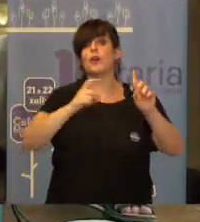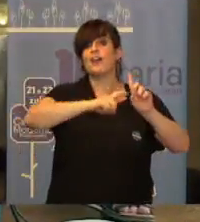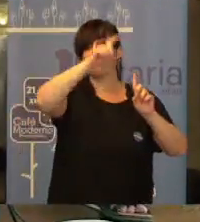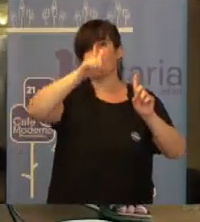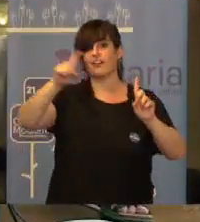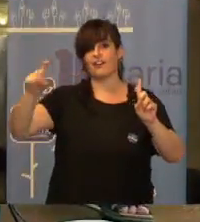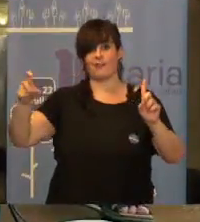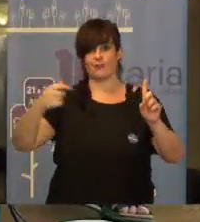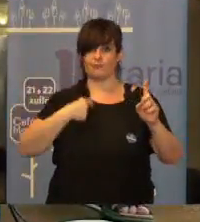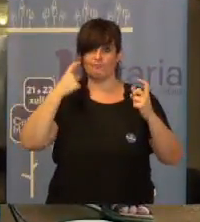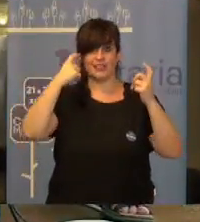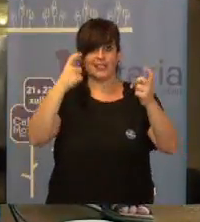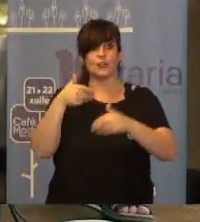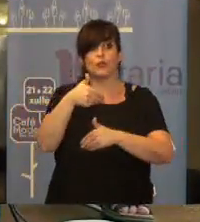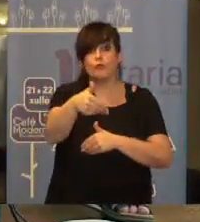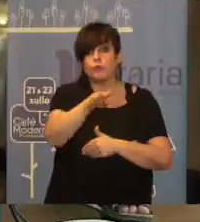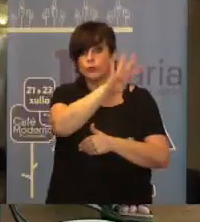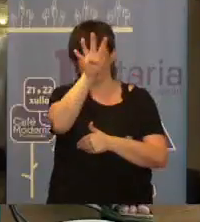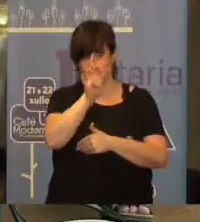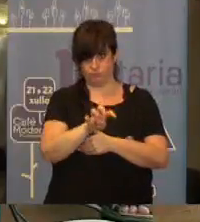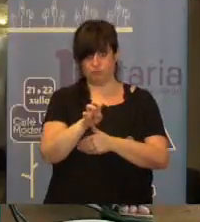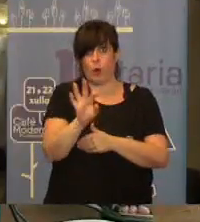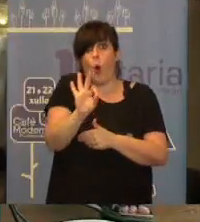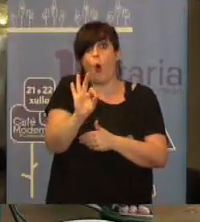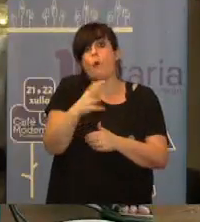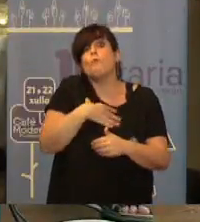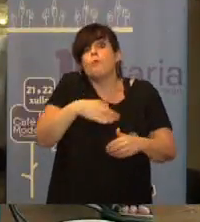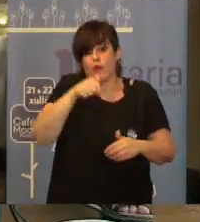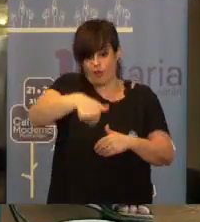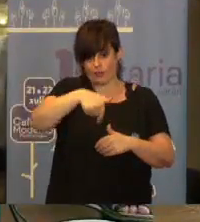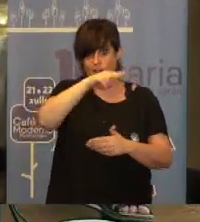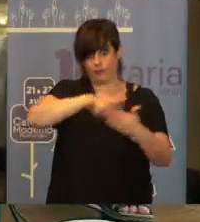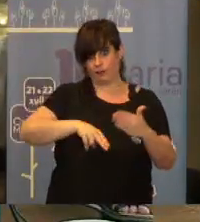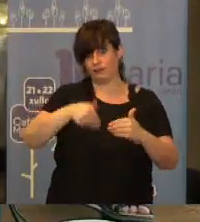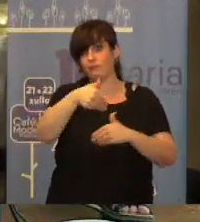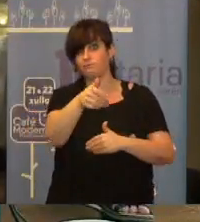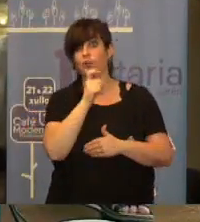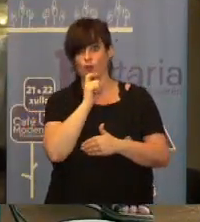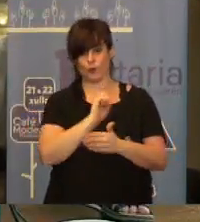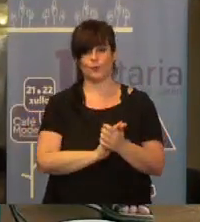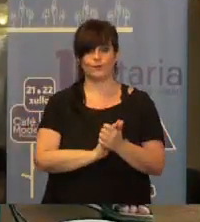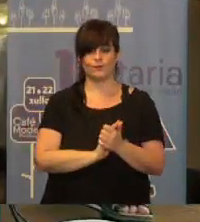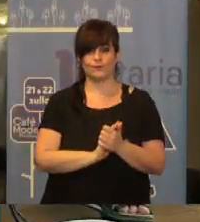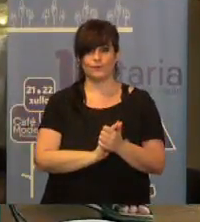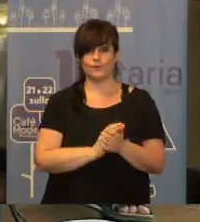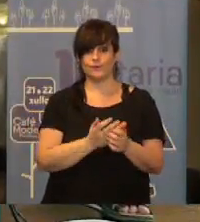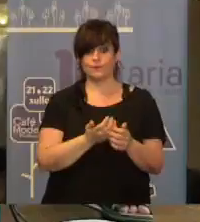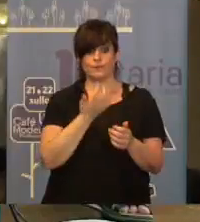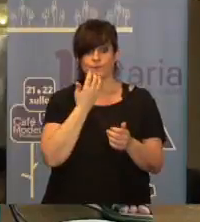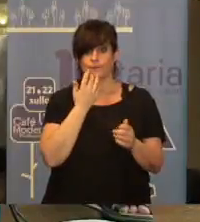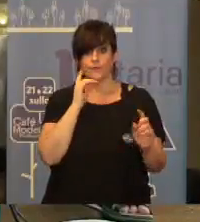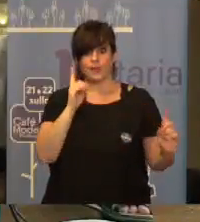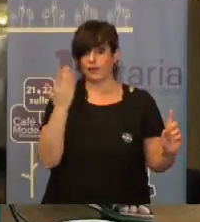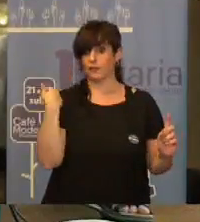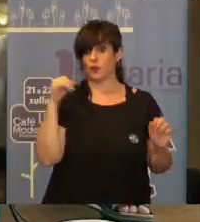intento esbozar algo do futuro ou do que eu penso que pode ser o futuro. En todo caso, cando entra en crisis o modelo